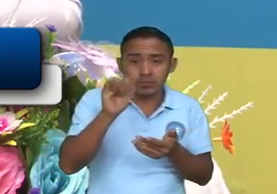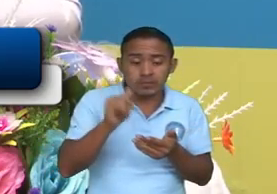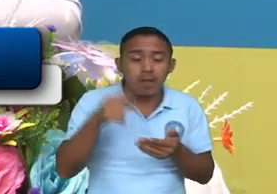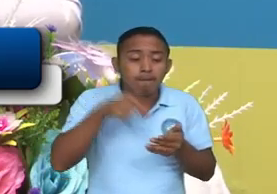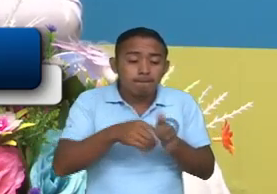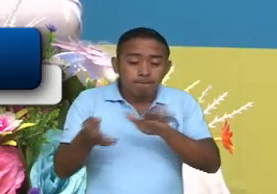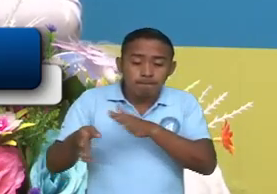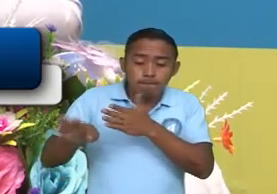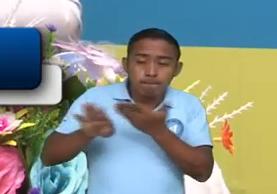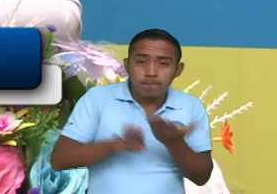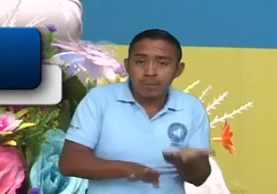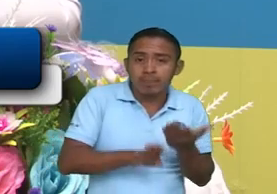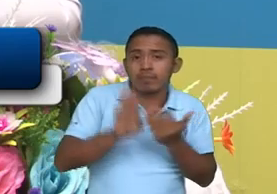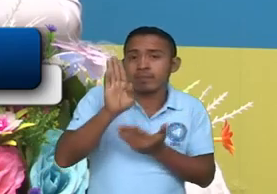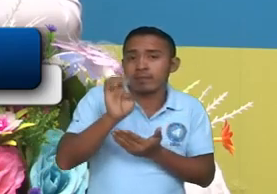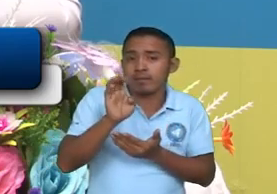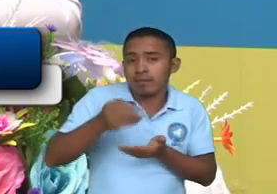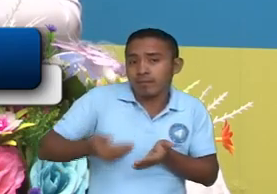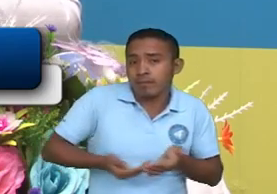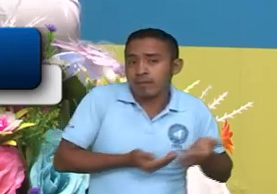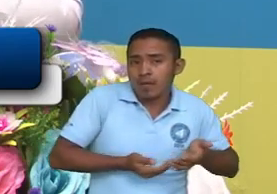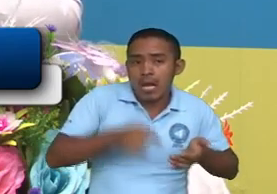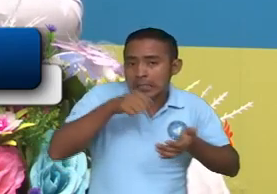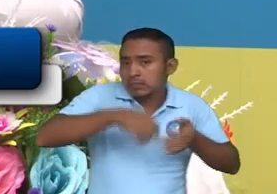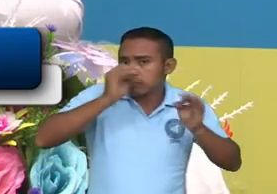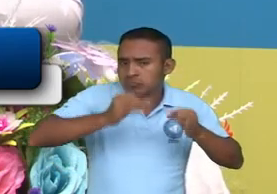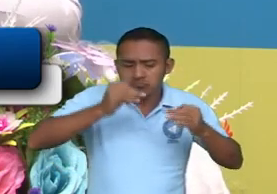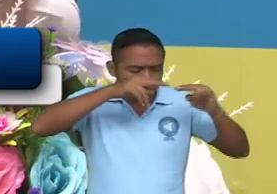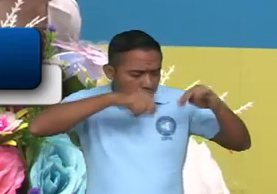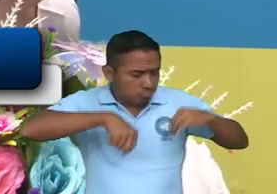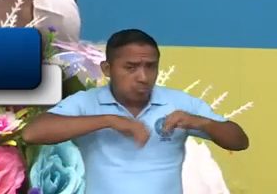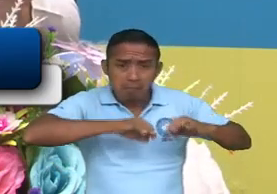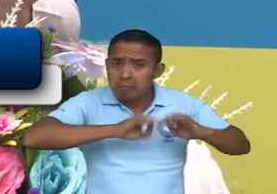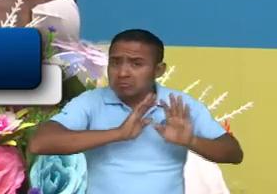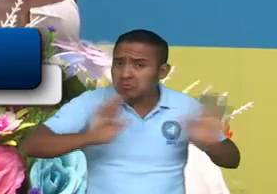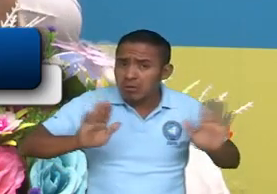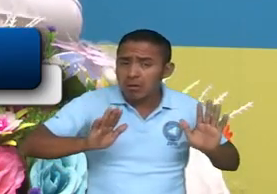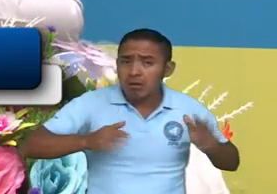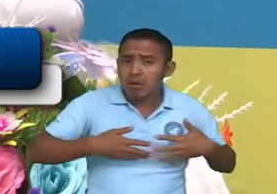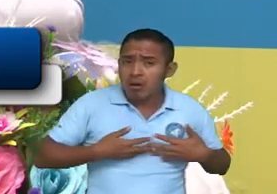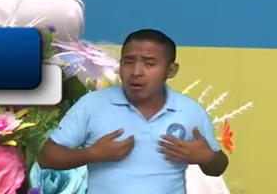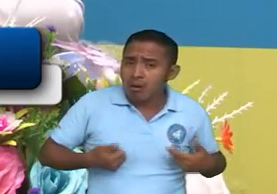en la respiración. ¿Qué es lo que ocurre? Muerte súbita,